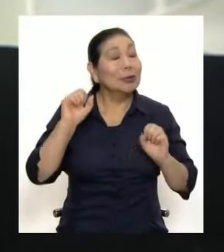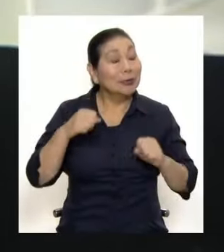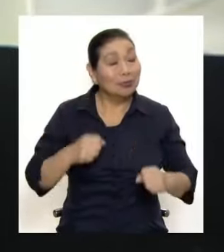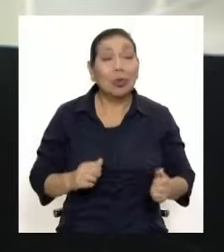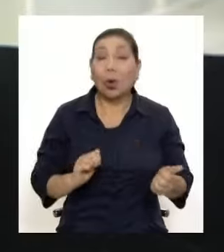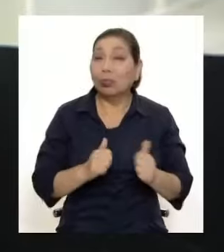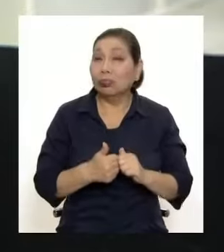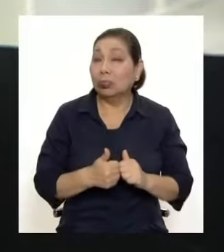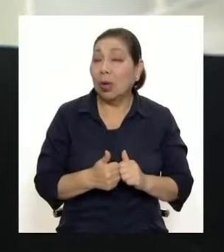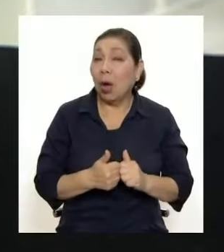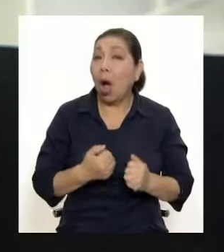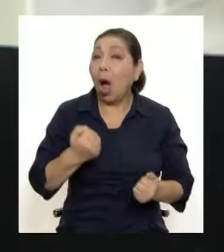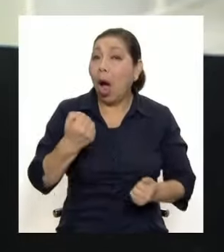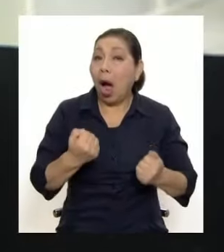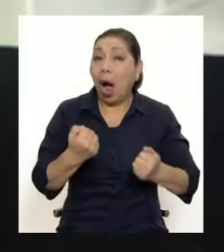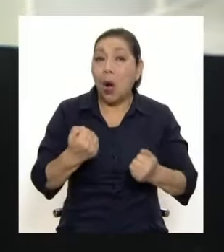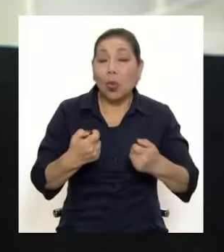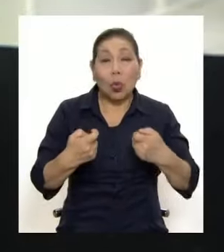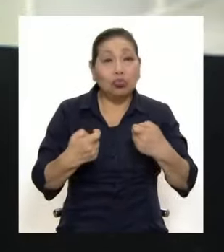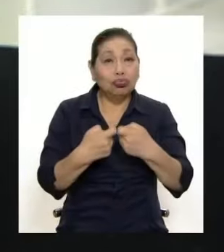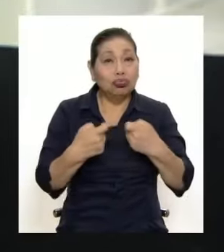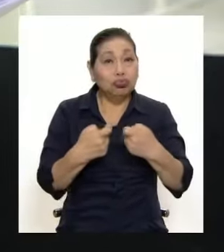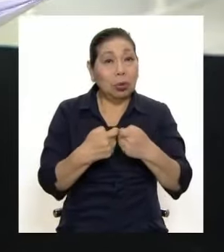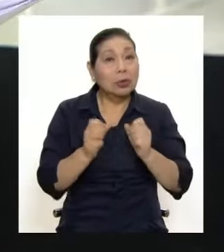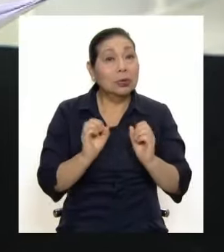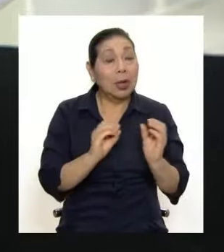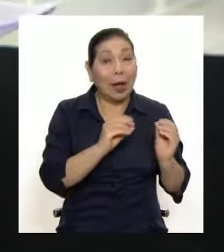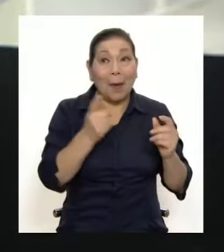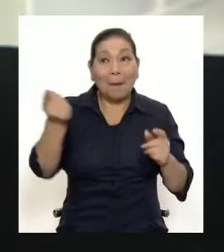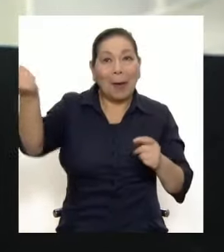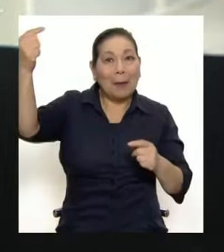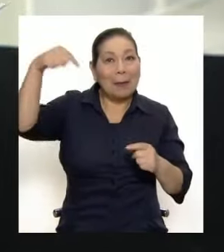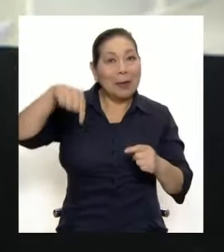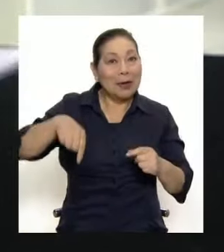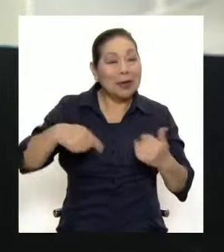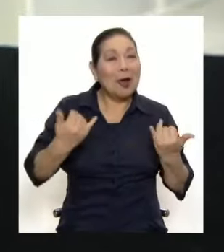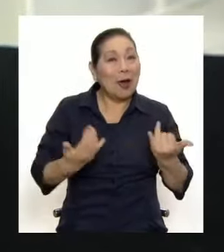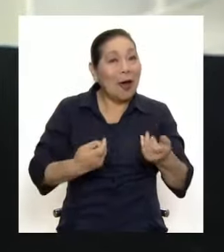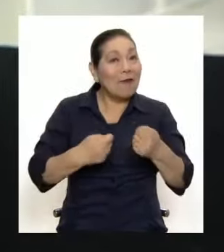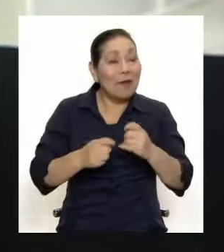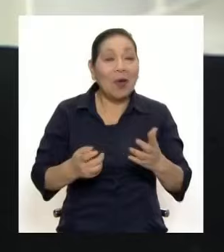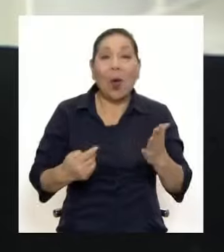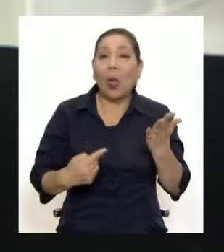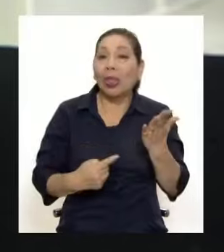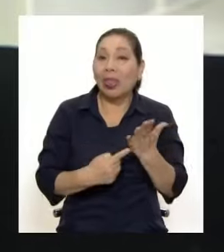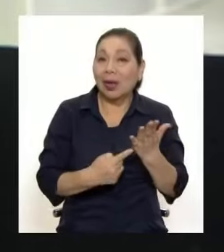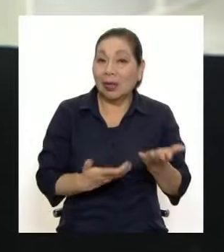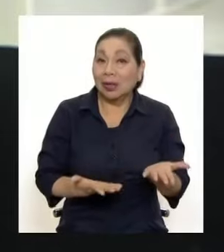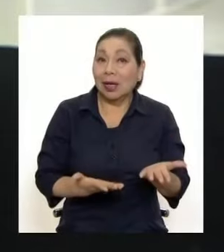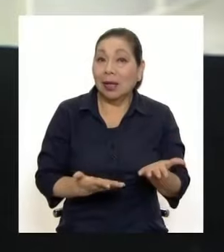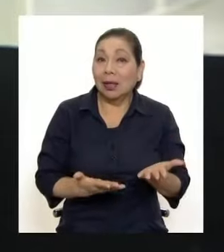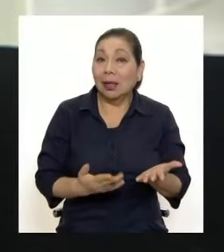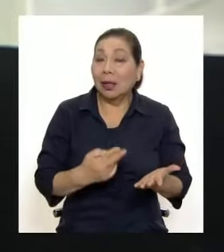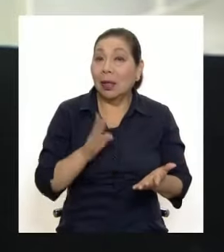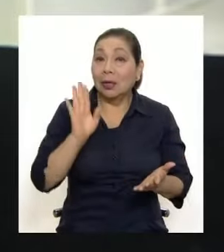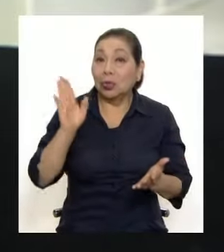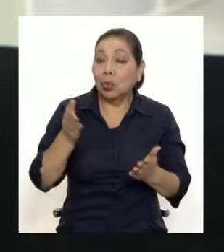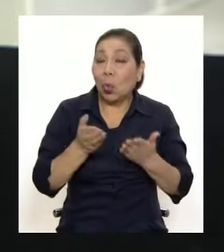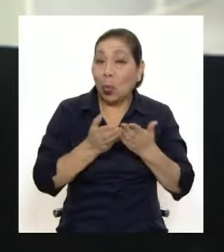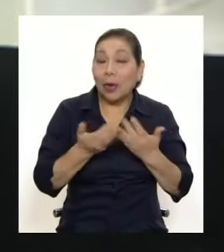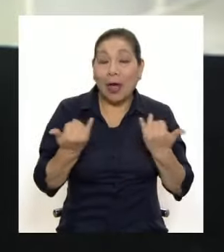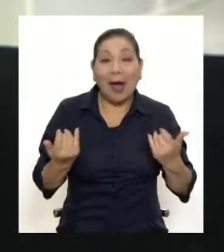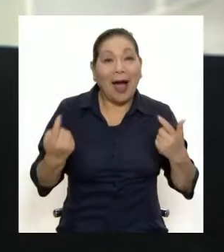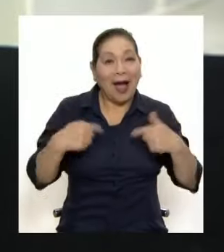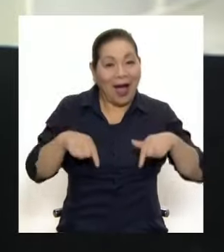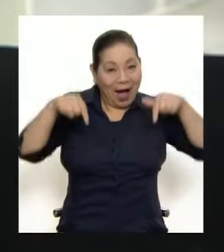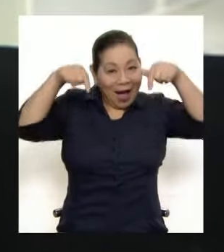estamos hablando vehículos automatizados que también se va a trasladar aquí al puerto de chancay no la tecnología china en sus puertos Ya lo